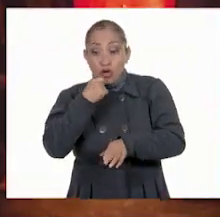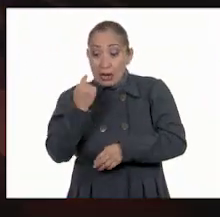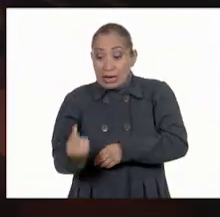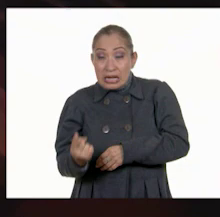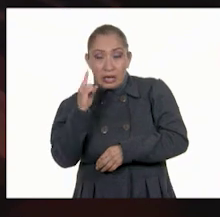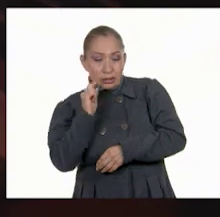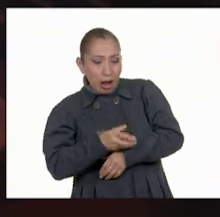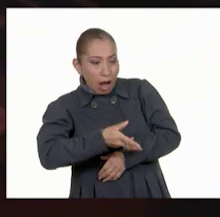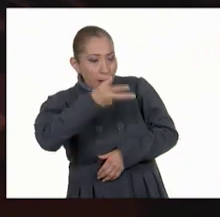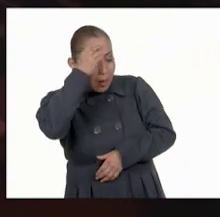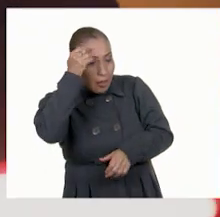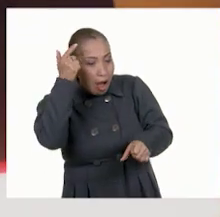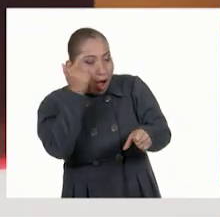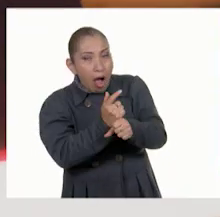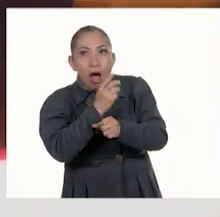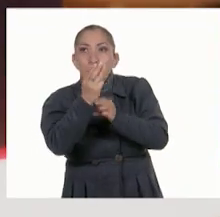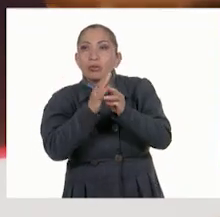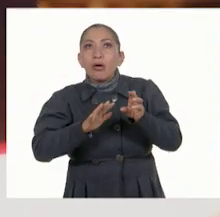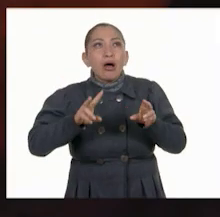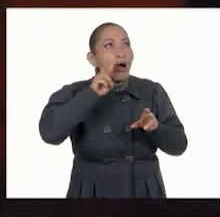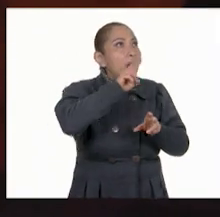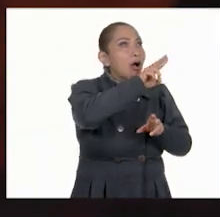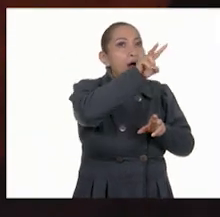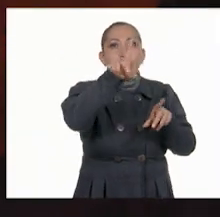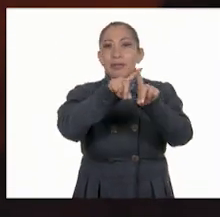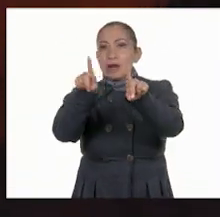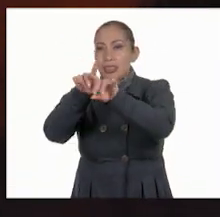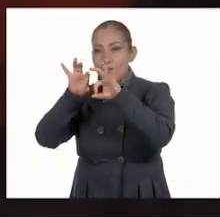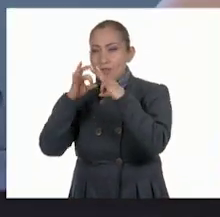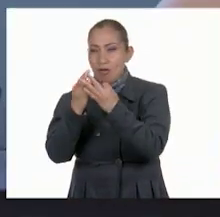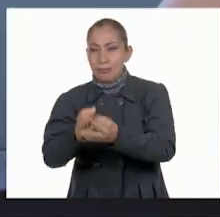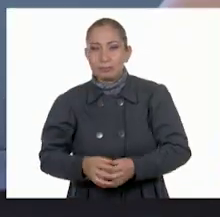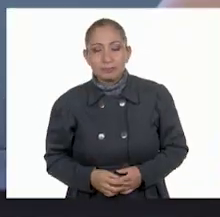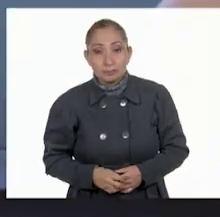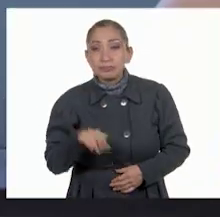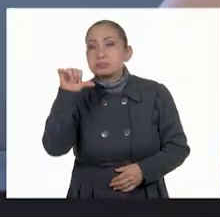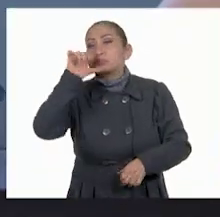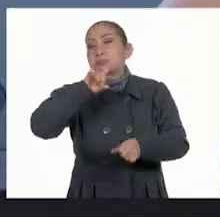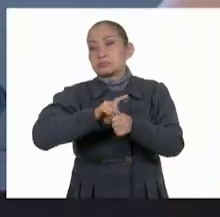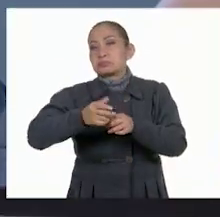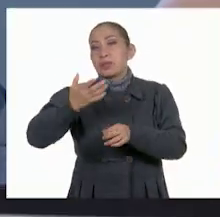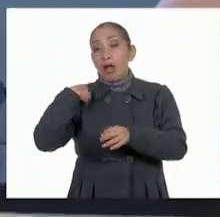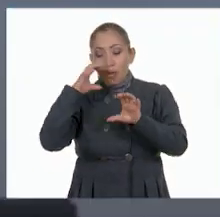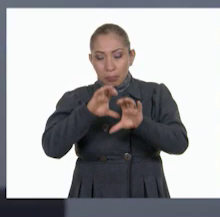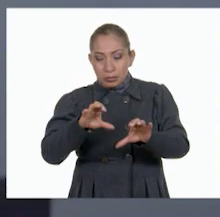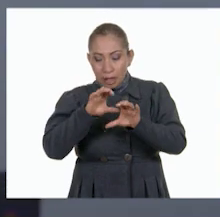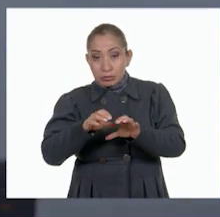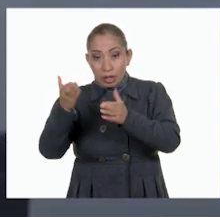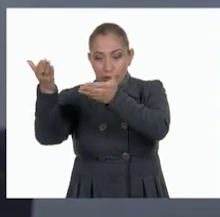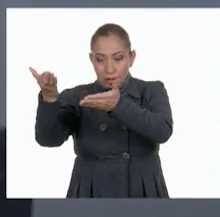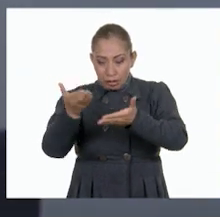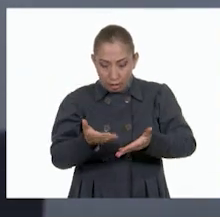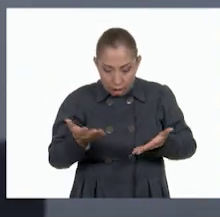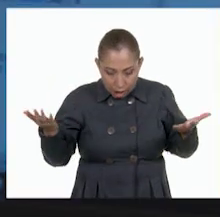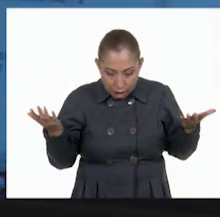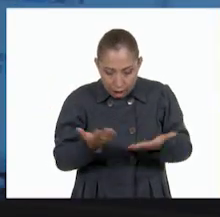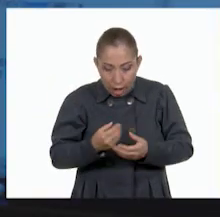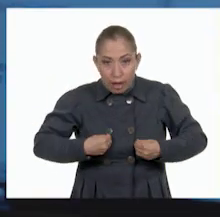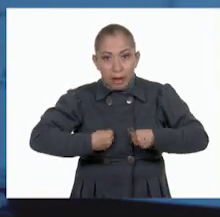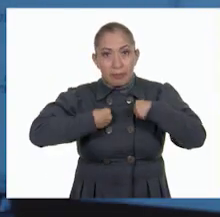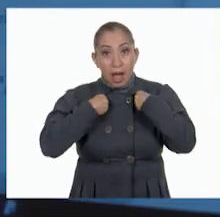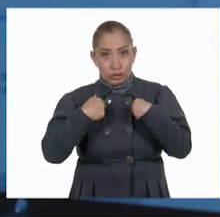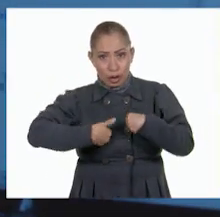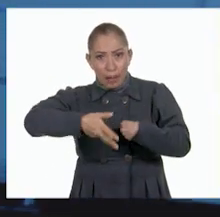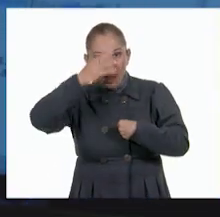niña, aprendes a descubrir el mundo de diferentes maneras. Un día, las computadoras llegaron a mi vida y más allá